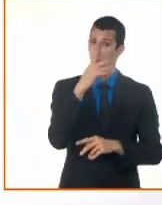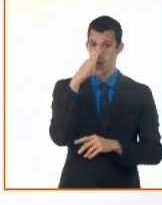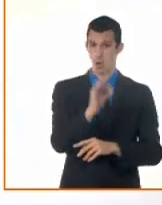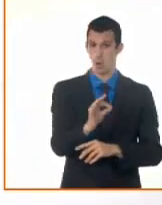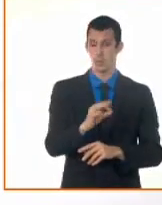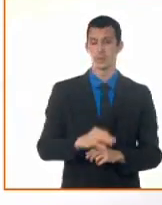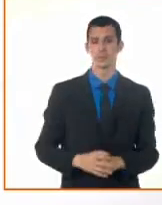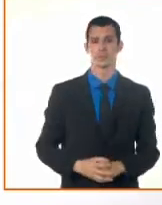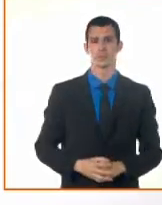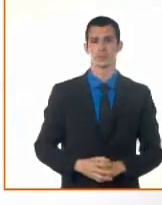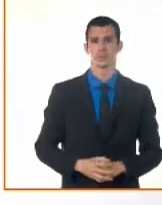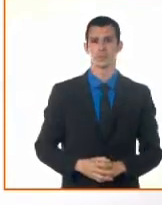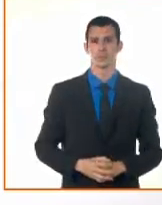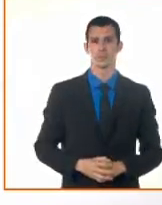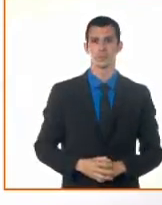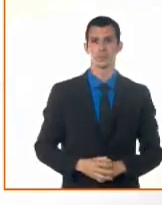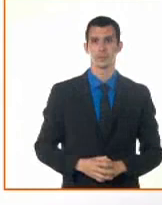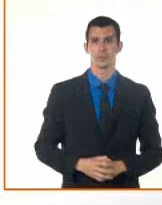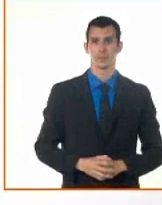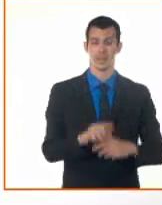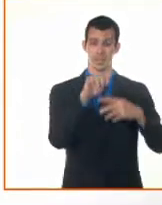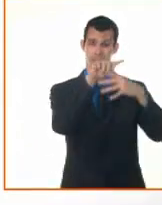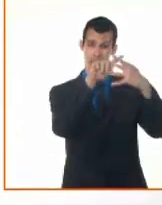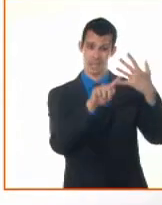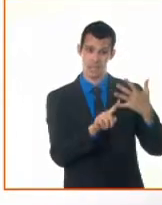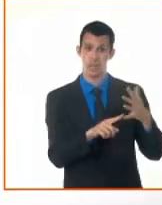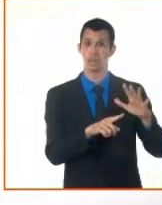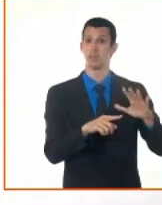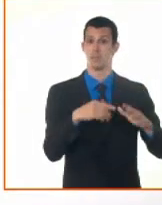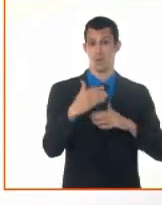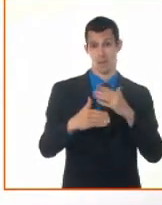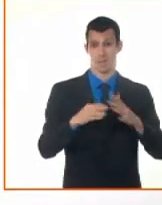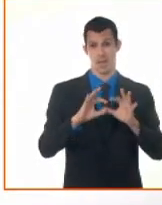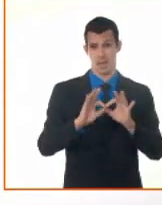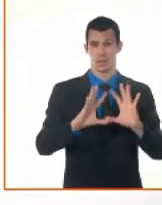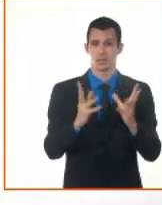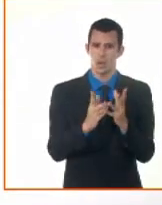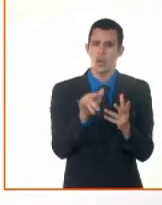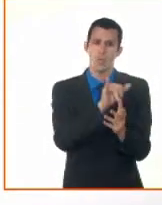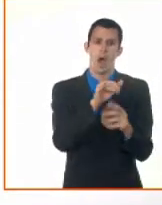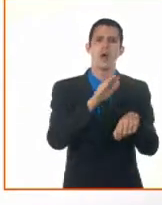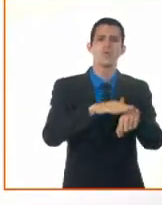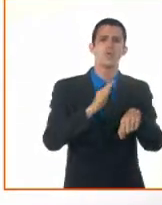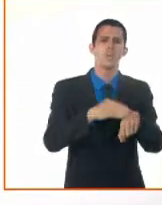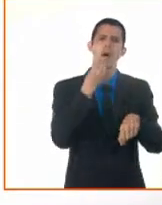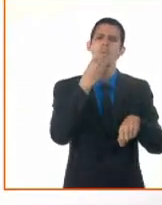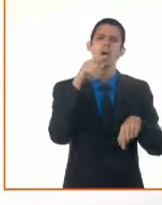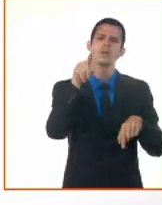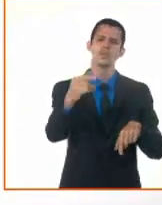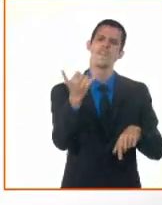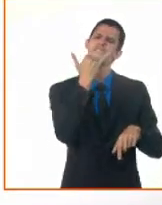Donald Trump hay que ver también qué pasa con estos casos en medio de esto y termino aquí